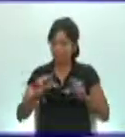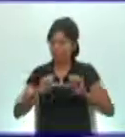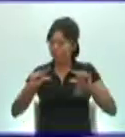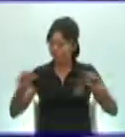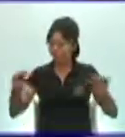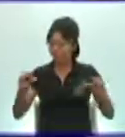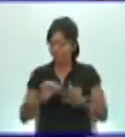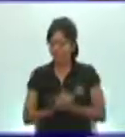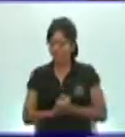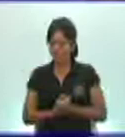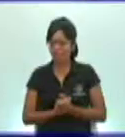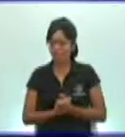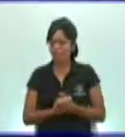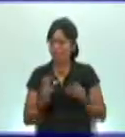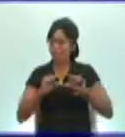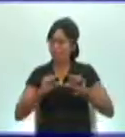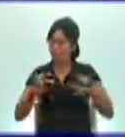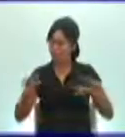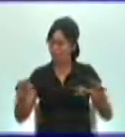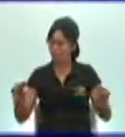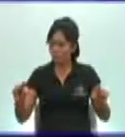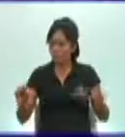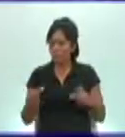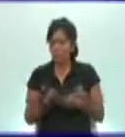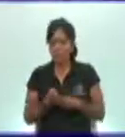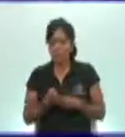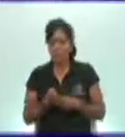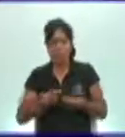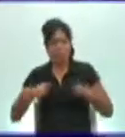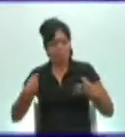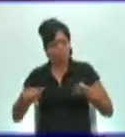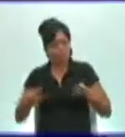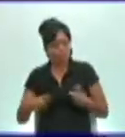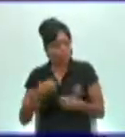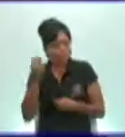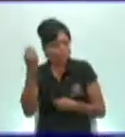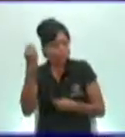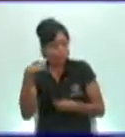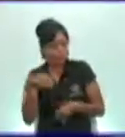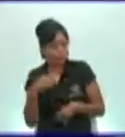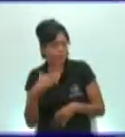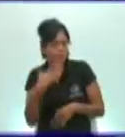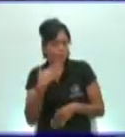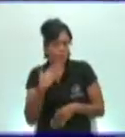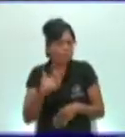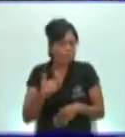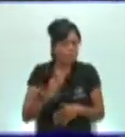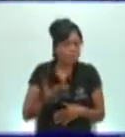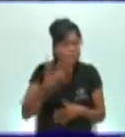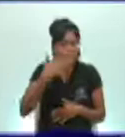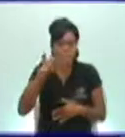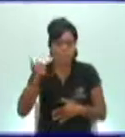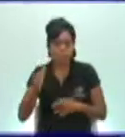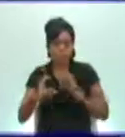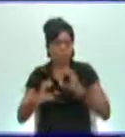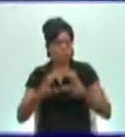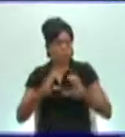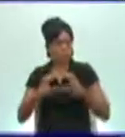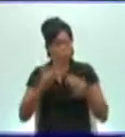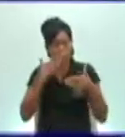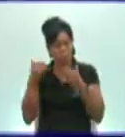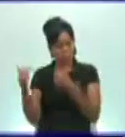oraciones. Oraciones que debemos darle determinadas intencionalidad para que nuestra comunicación se establezca